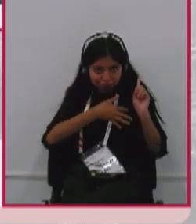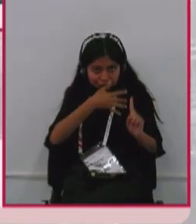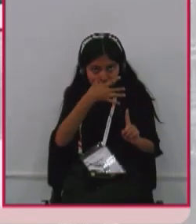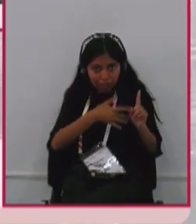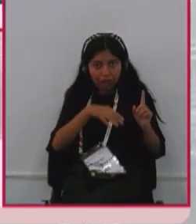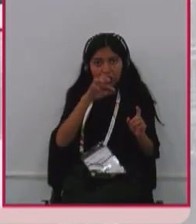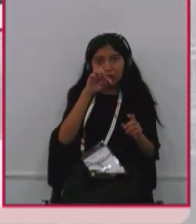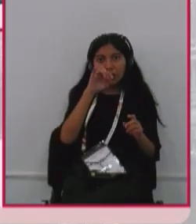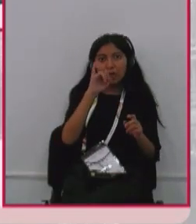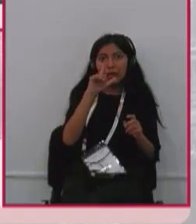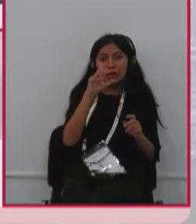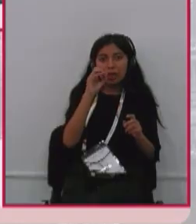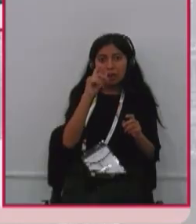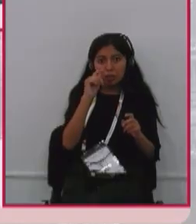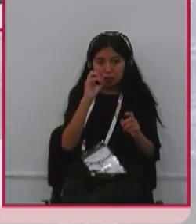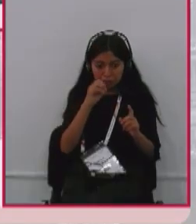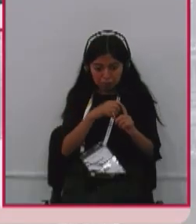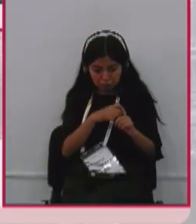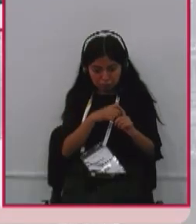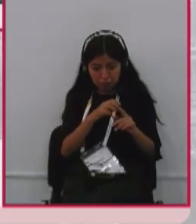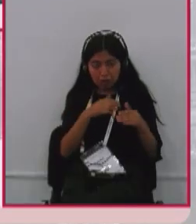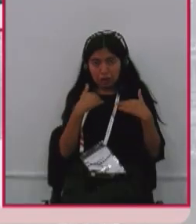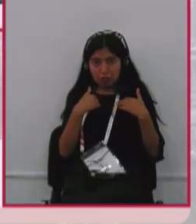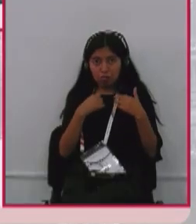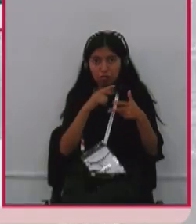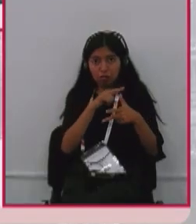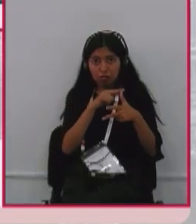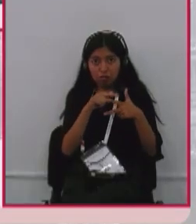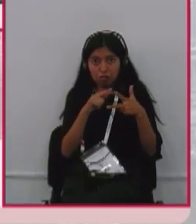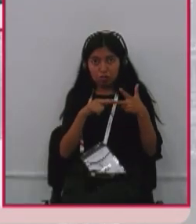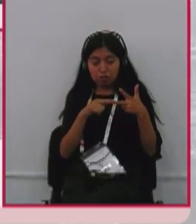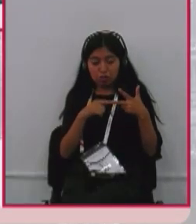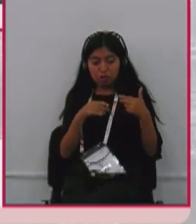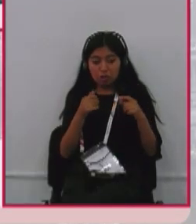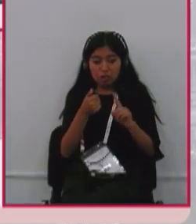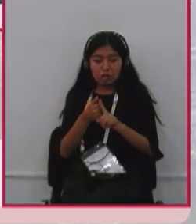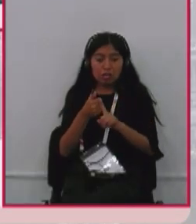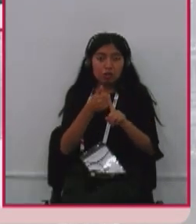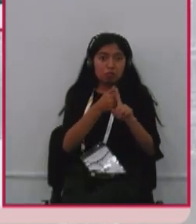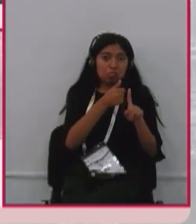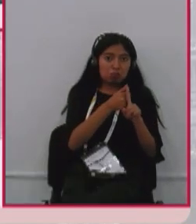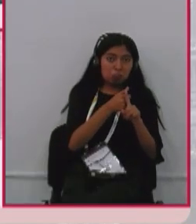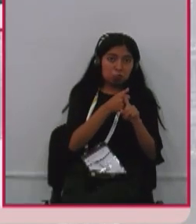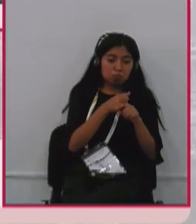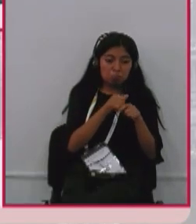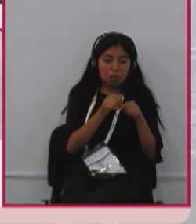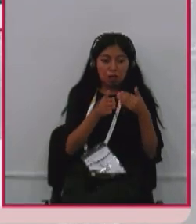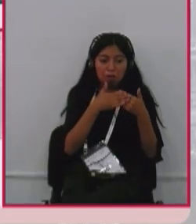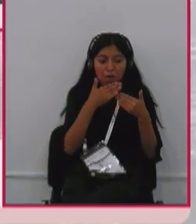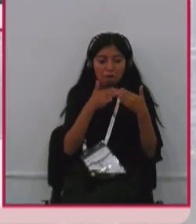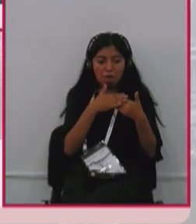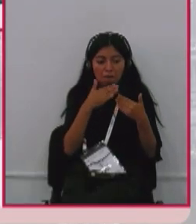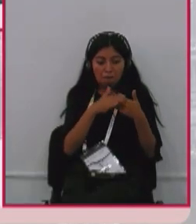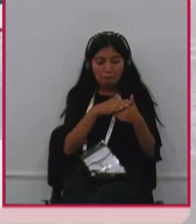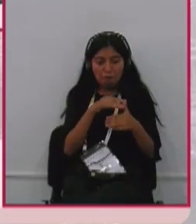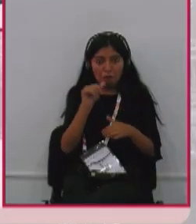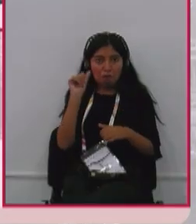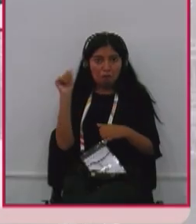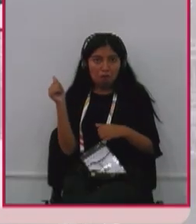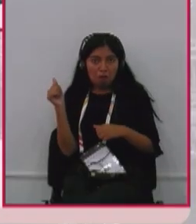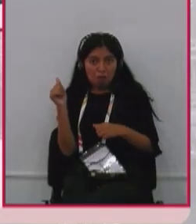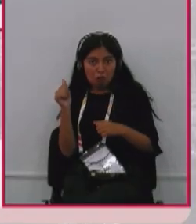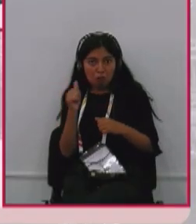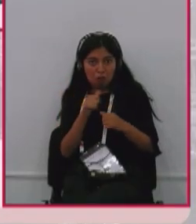o un laboratorio. Y tenemos 3 alternativas, cada una de ellas es más simple que otra. La primera es